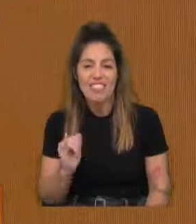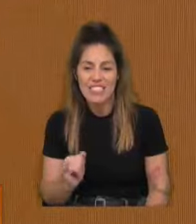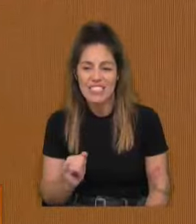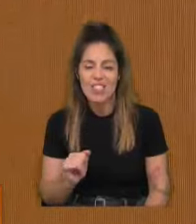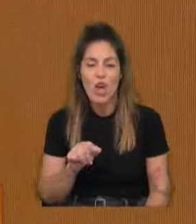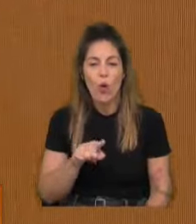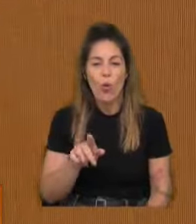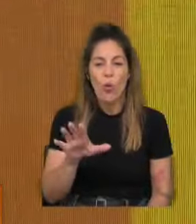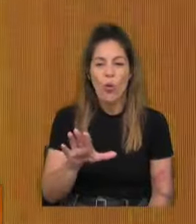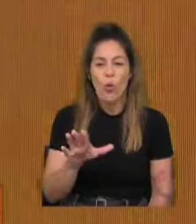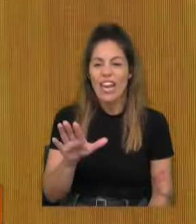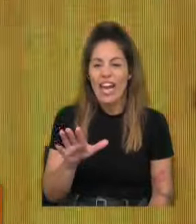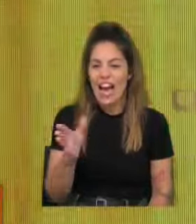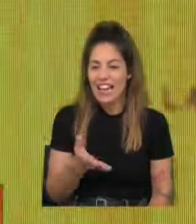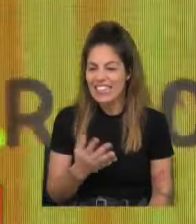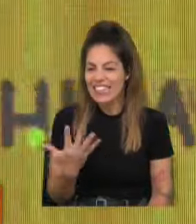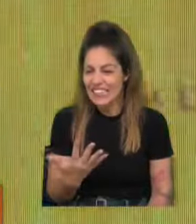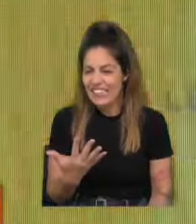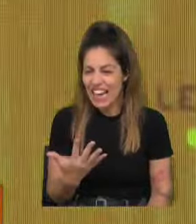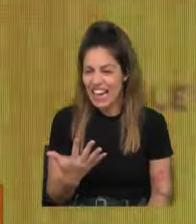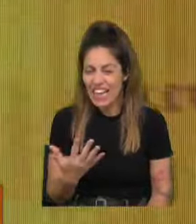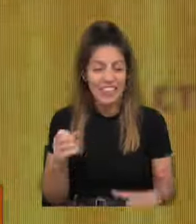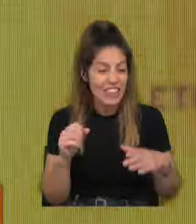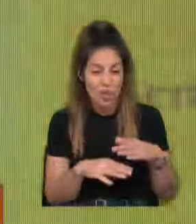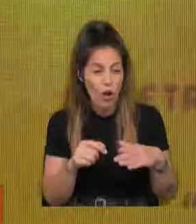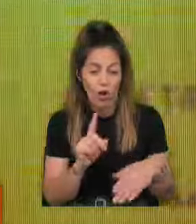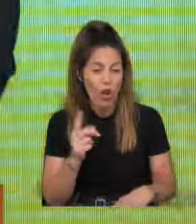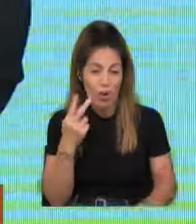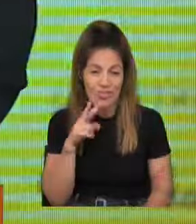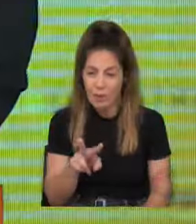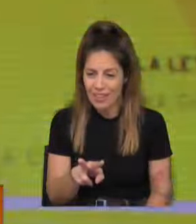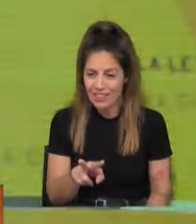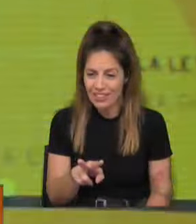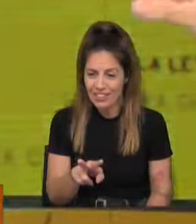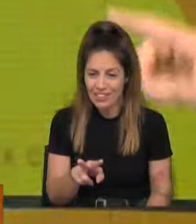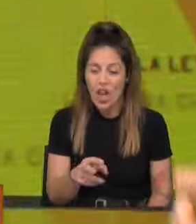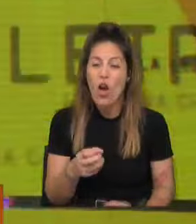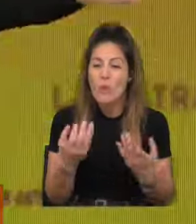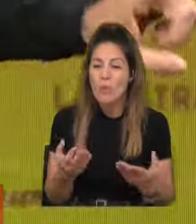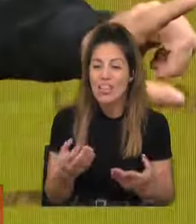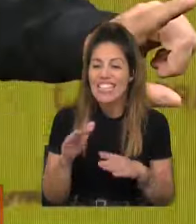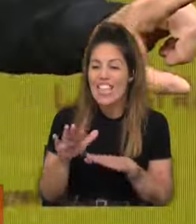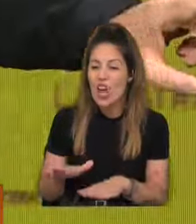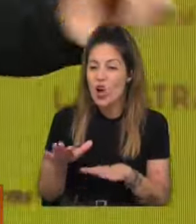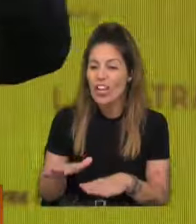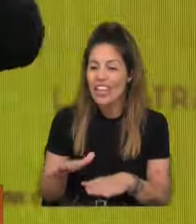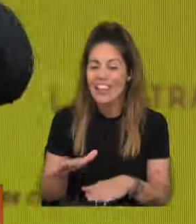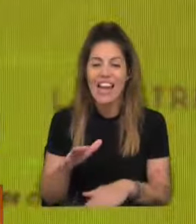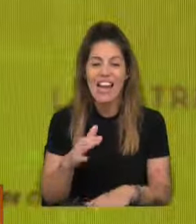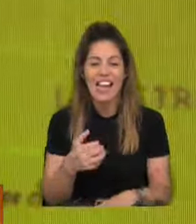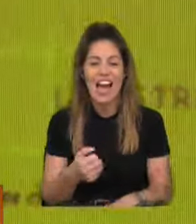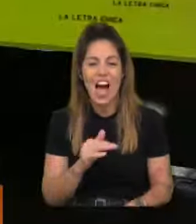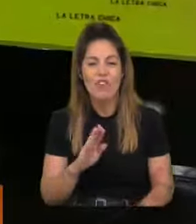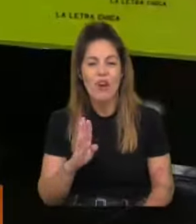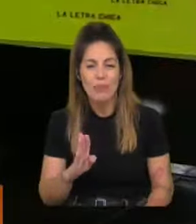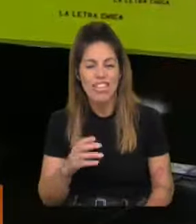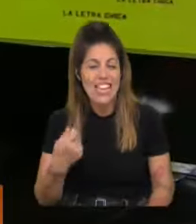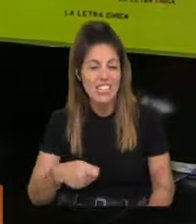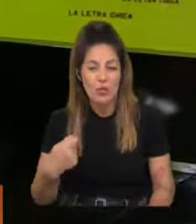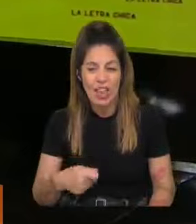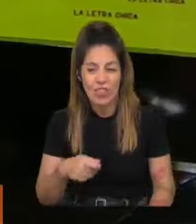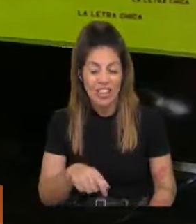quinta parte de tu ahorro jubilatorio nunca lo vas a ver porque se lo queda la fb y la aseguradora